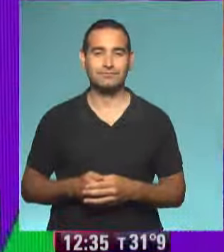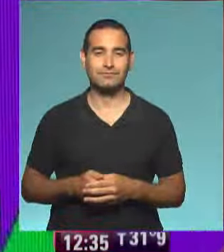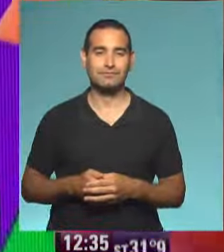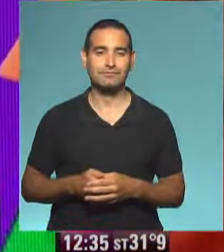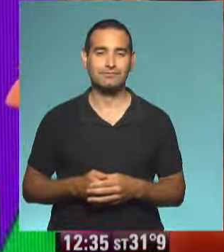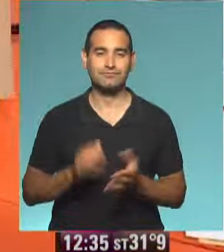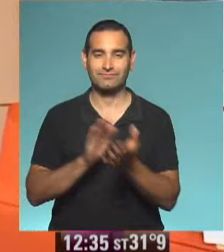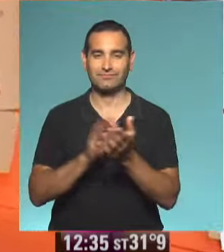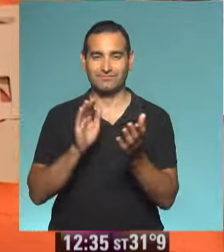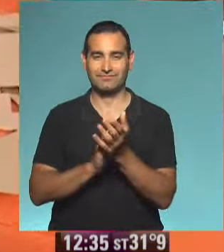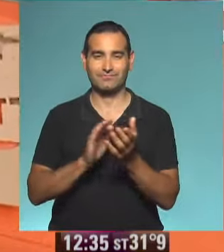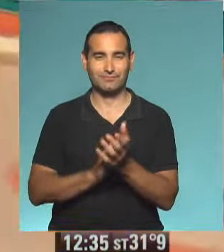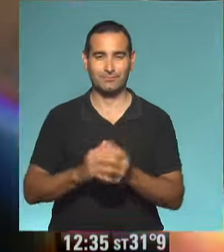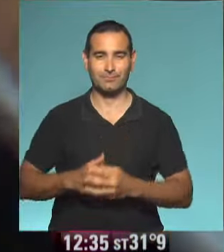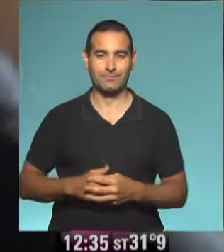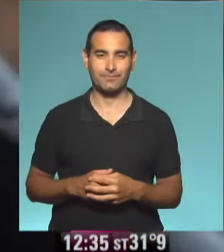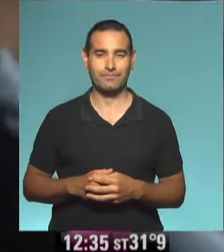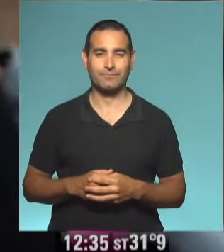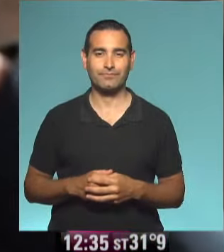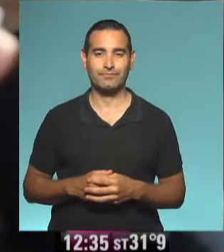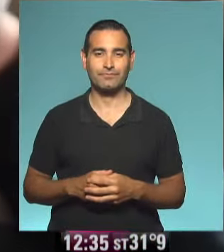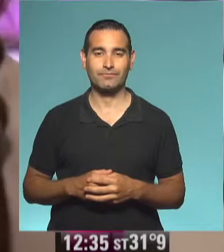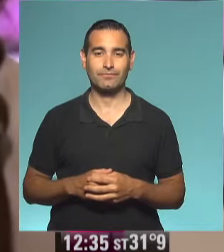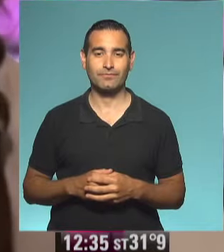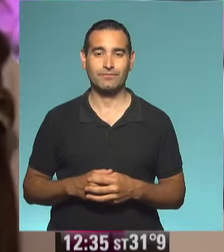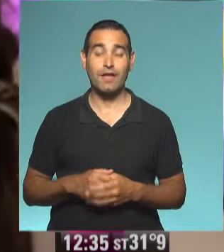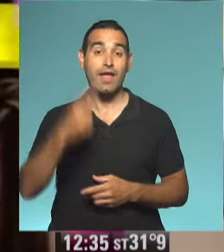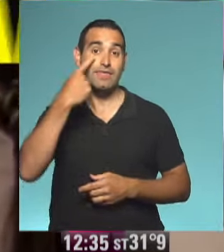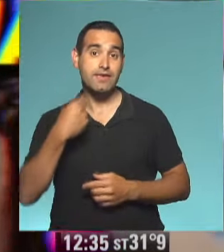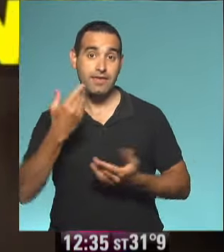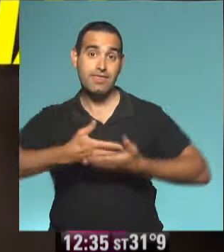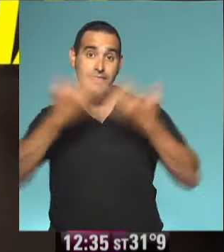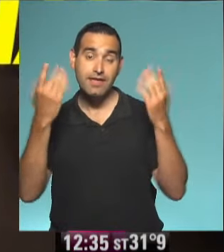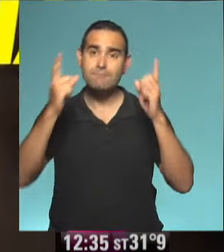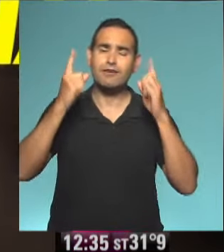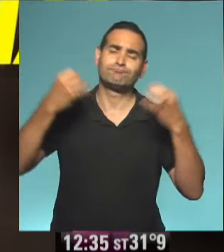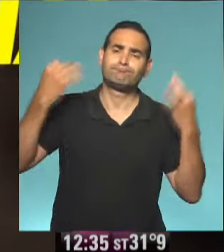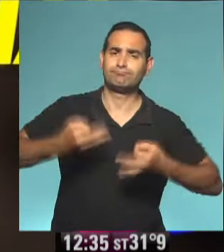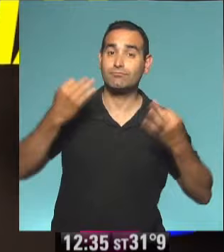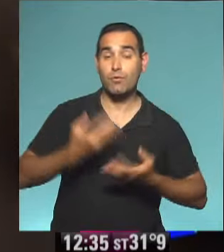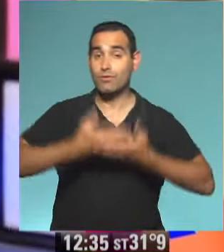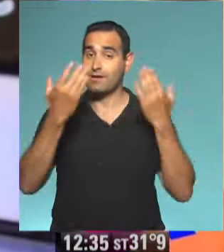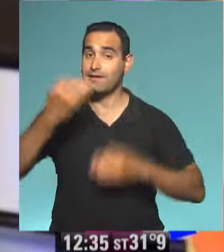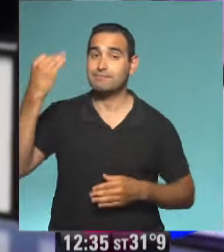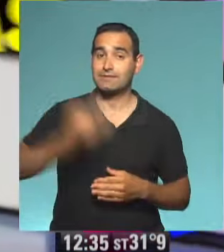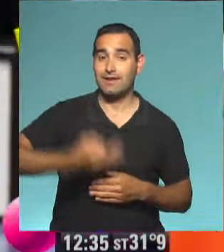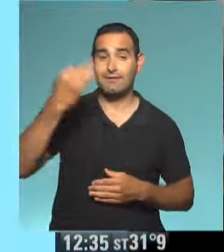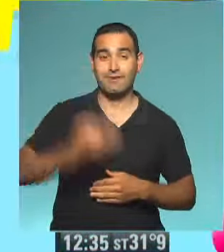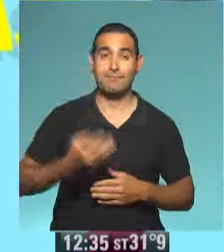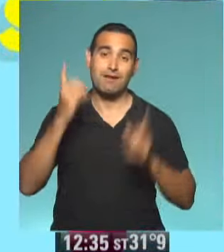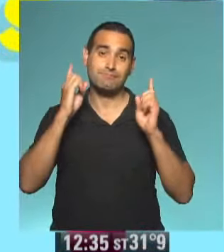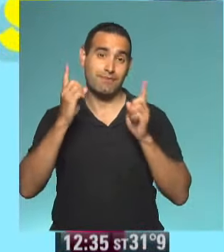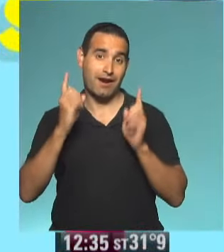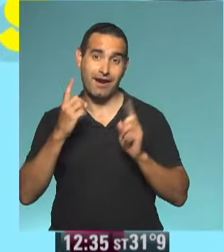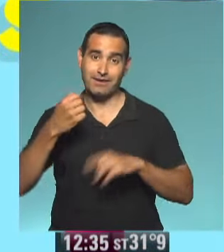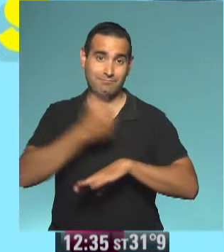¡San Espiga, San Espiga, sí! El Día del Maestro estuvo sensacional. Un día especial para nuestras maestras